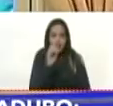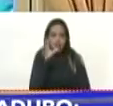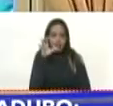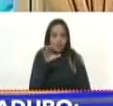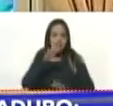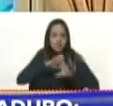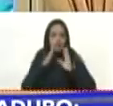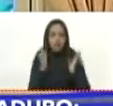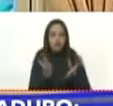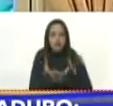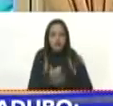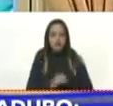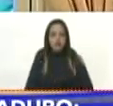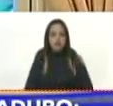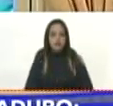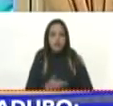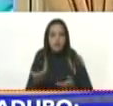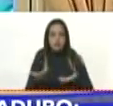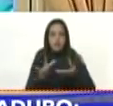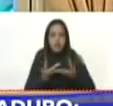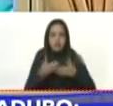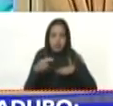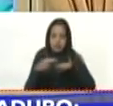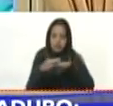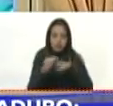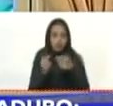mundo. Me regalaron este anillo, mira.